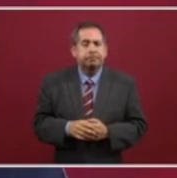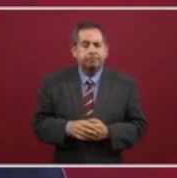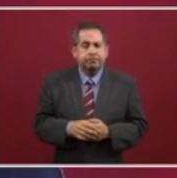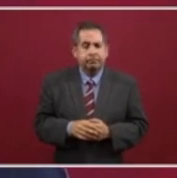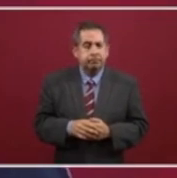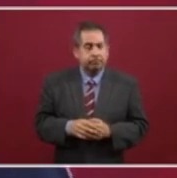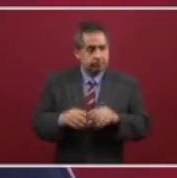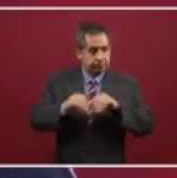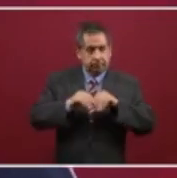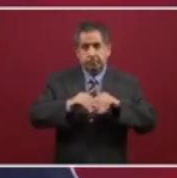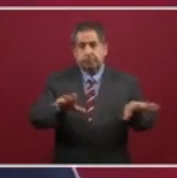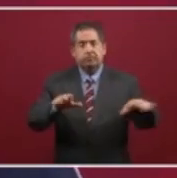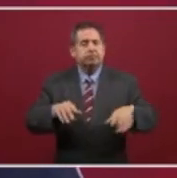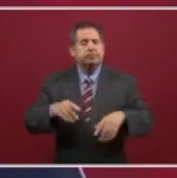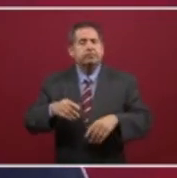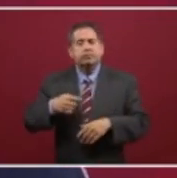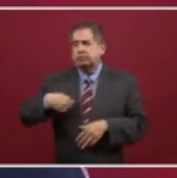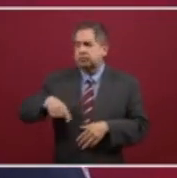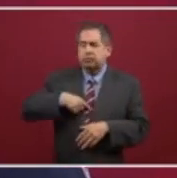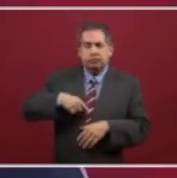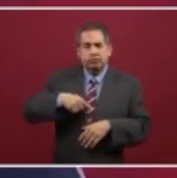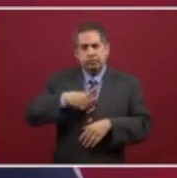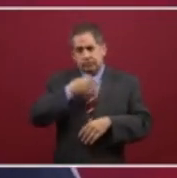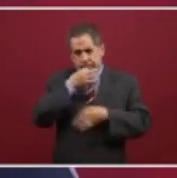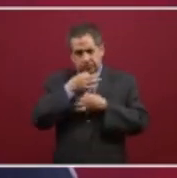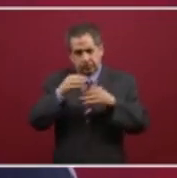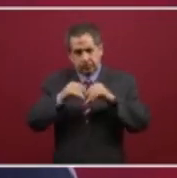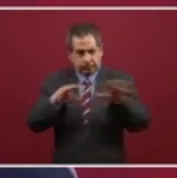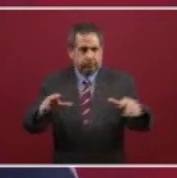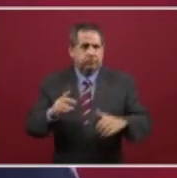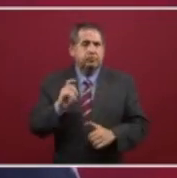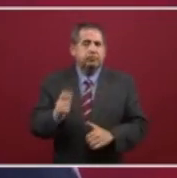dar a conocer un